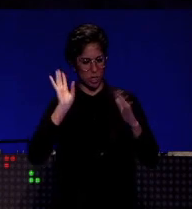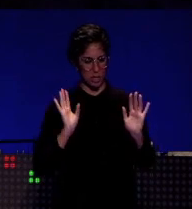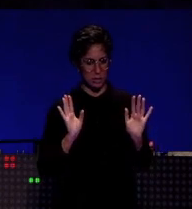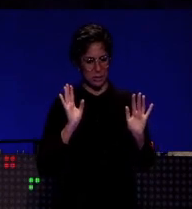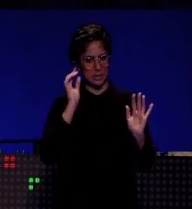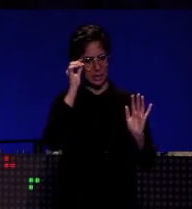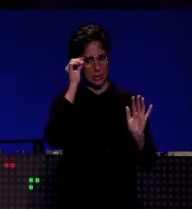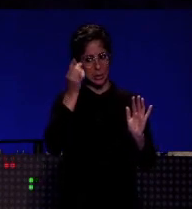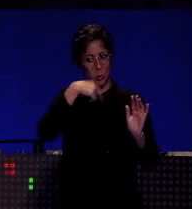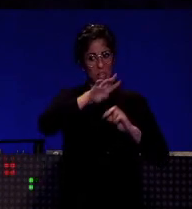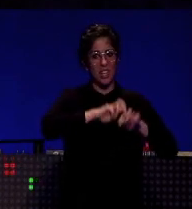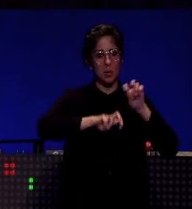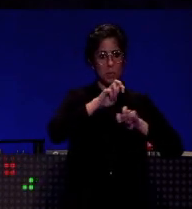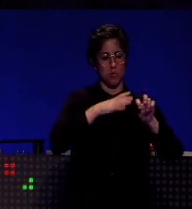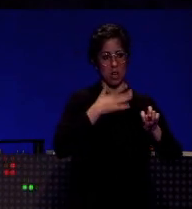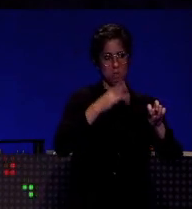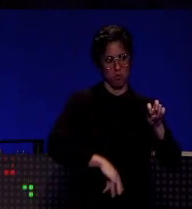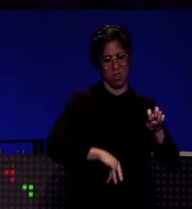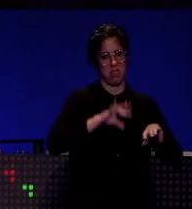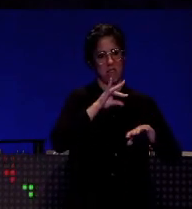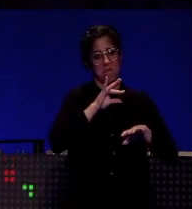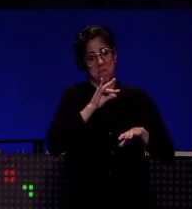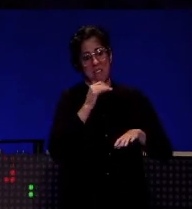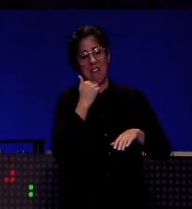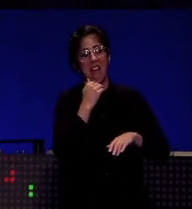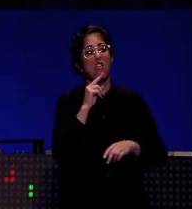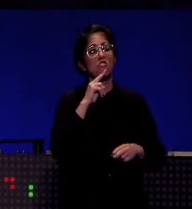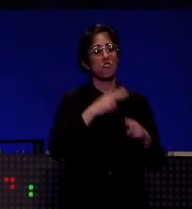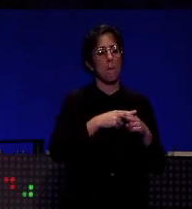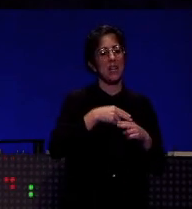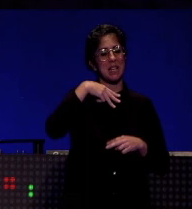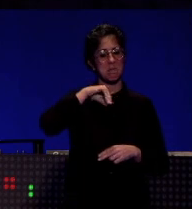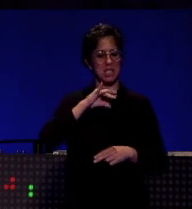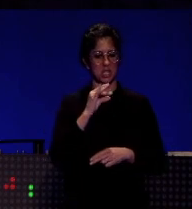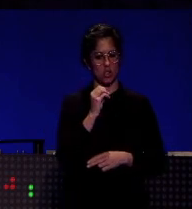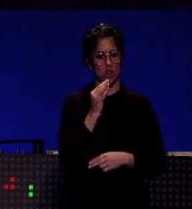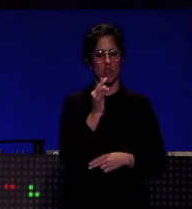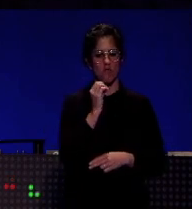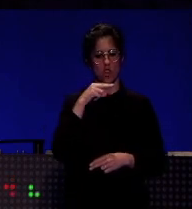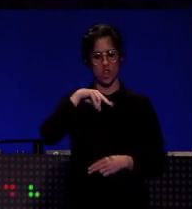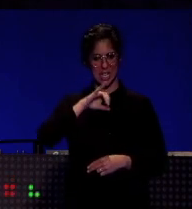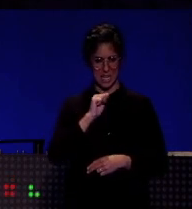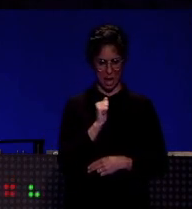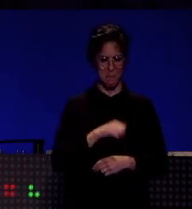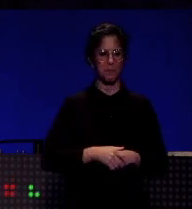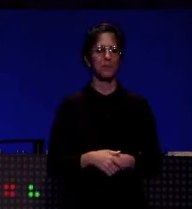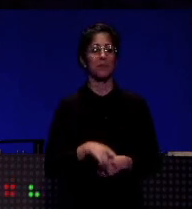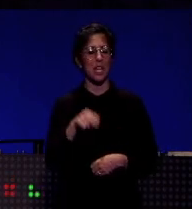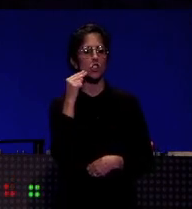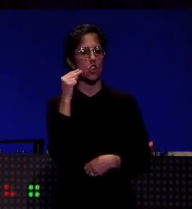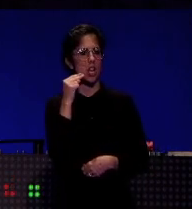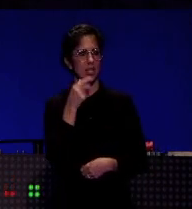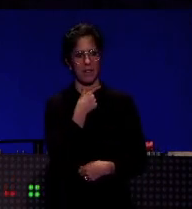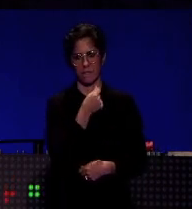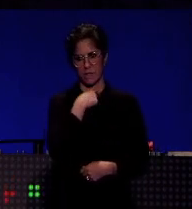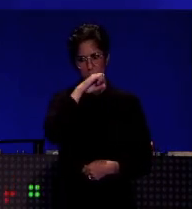pueden buscar me sofonías me gusta el chocolate cosa contra que contra la que pelea